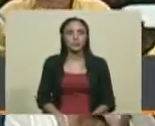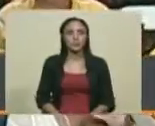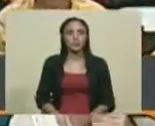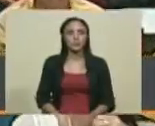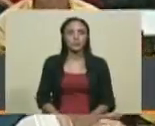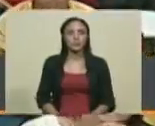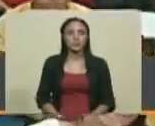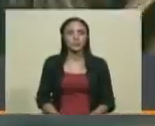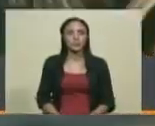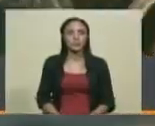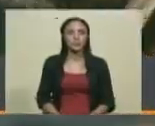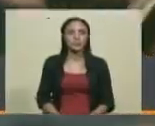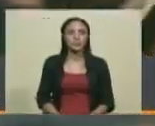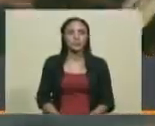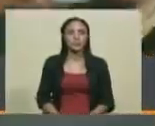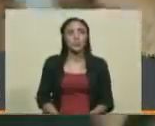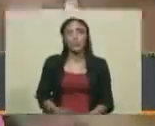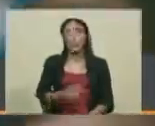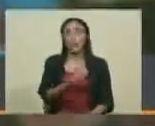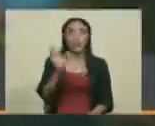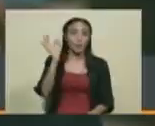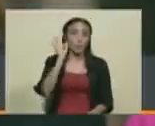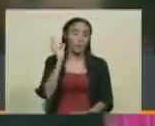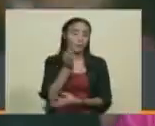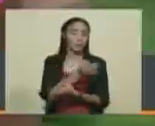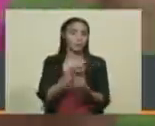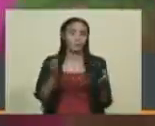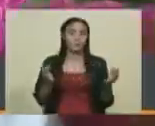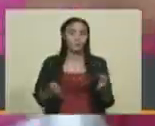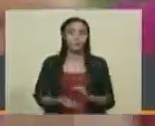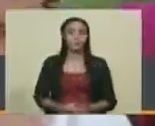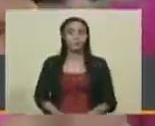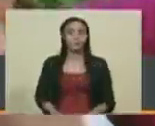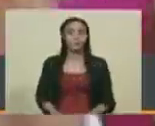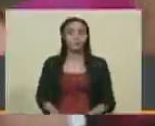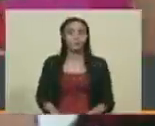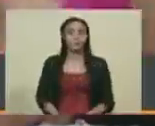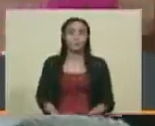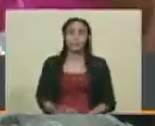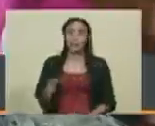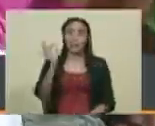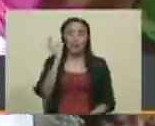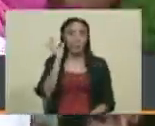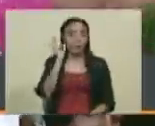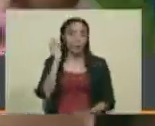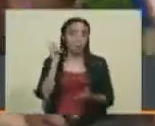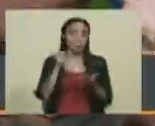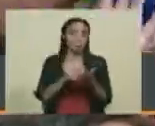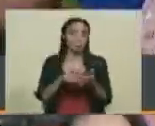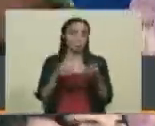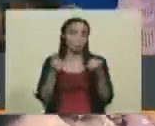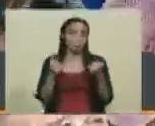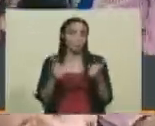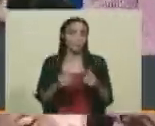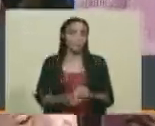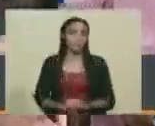las mujeres han jugado un papel fundamental. Petromujeres, las mujeres han estado al frente.